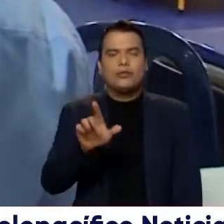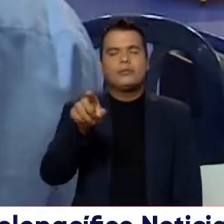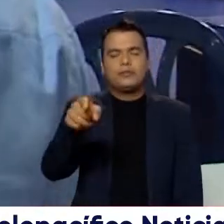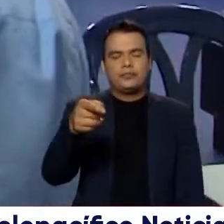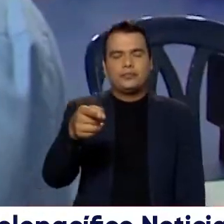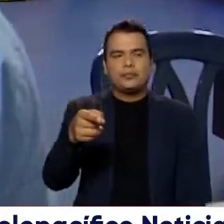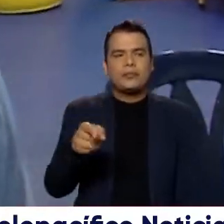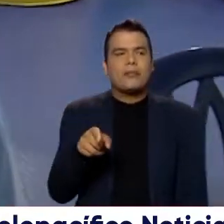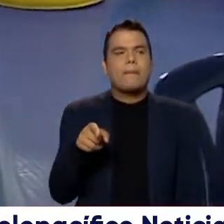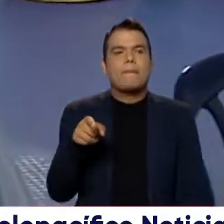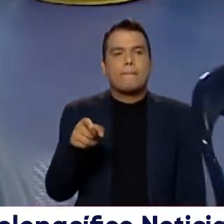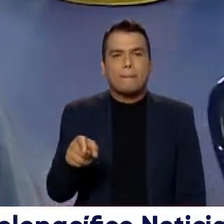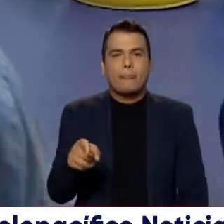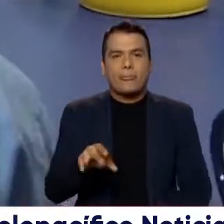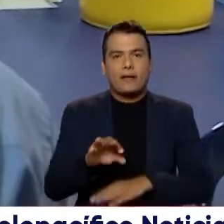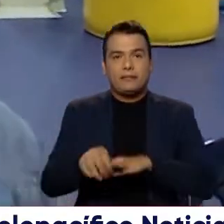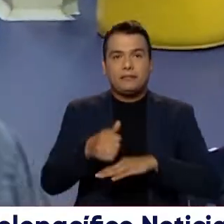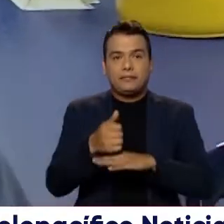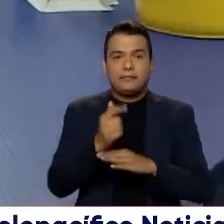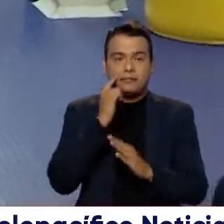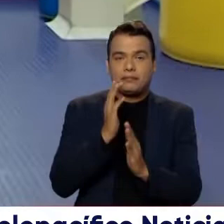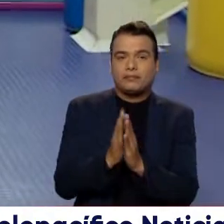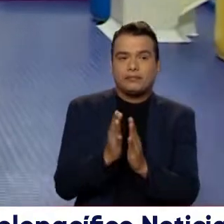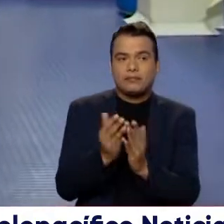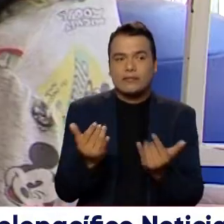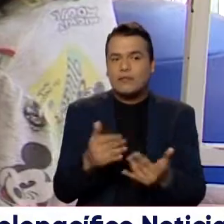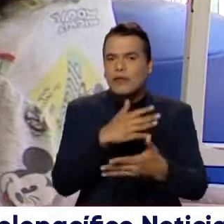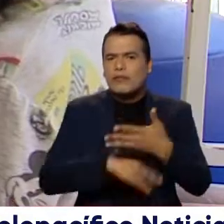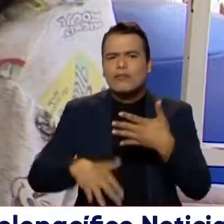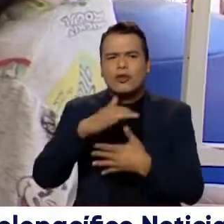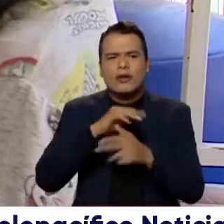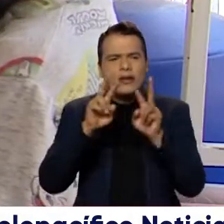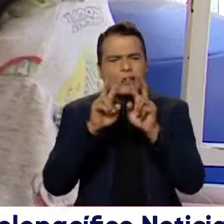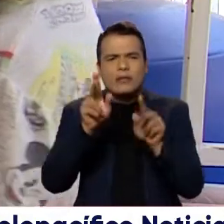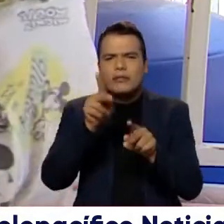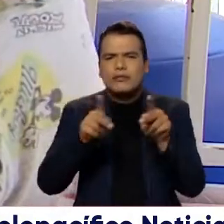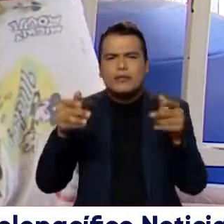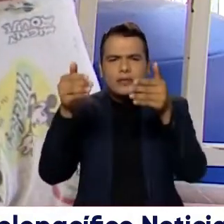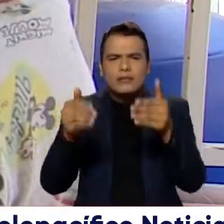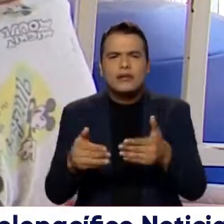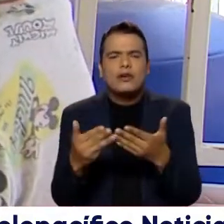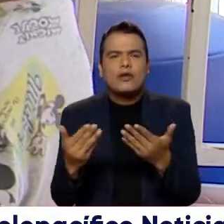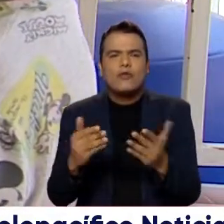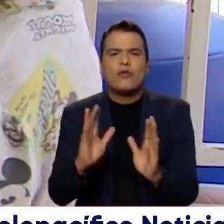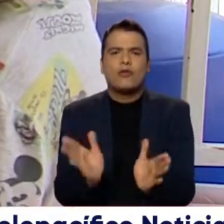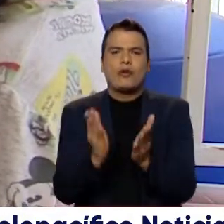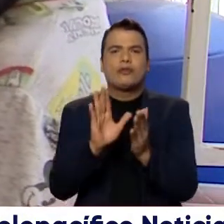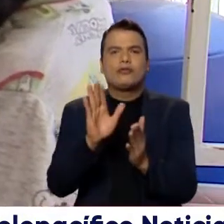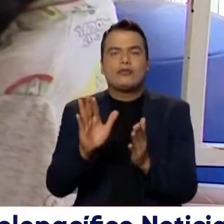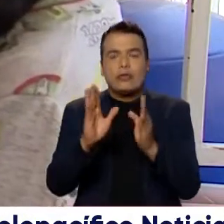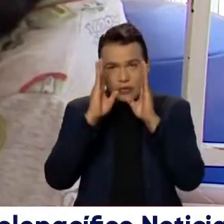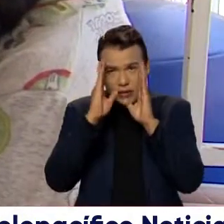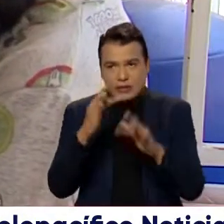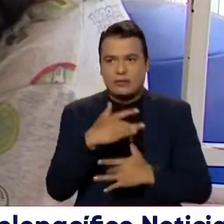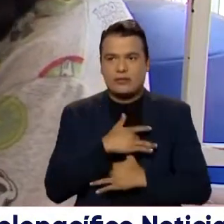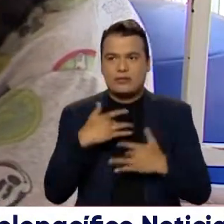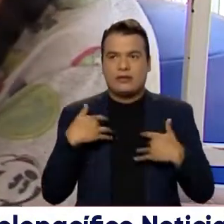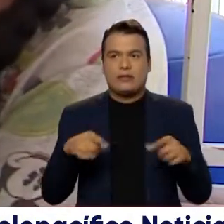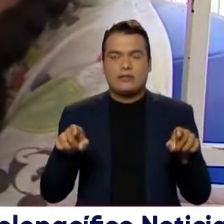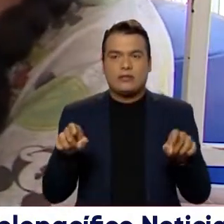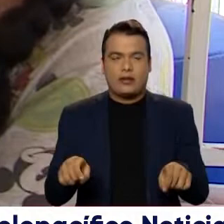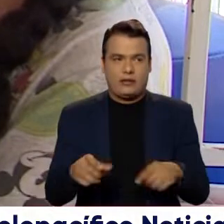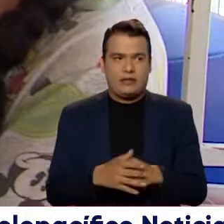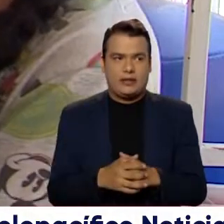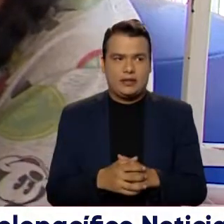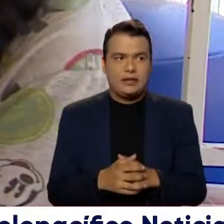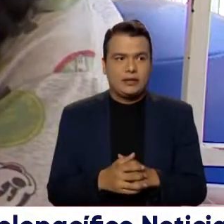de ellas es la atención en salud. En cuanto a la salud para con ella, es difícil. En este momento estoy peleando con la